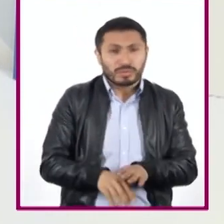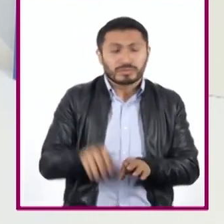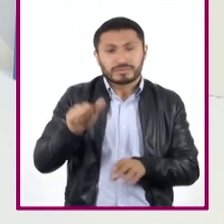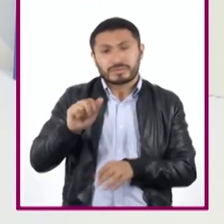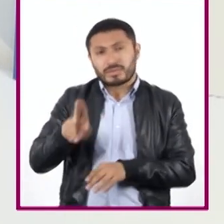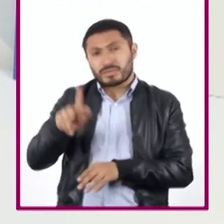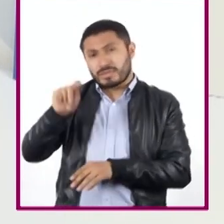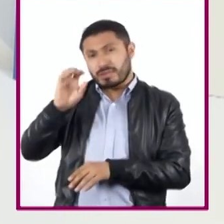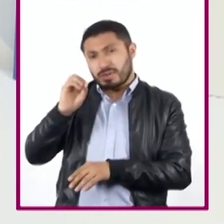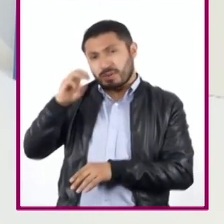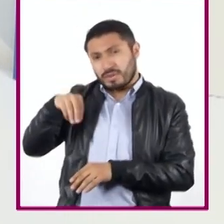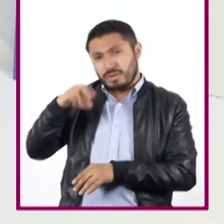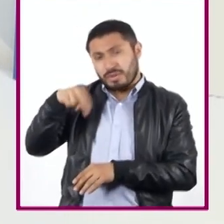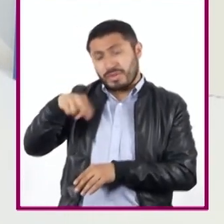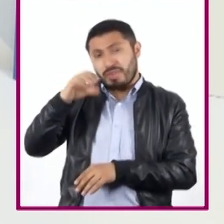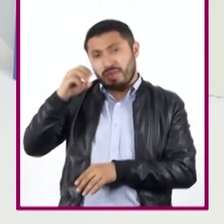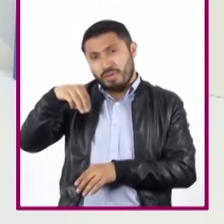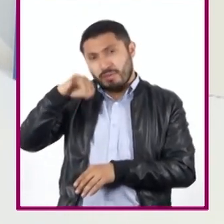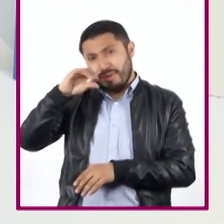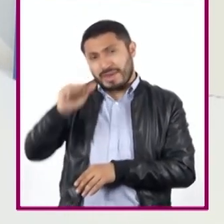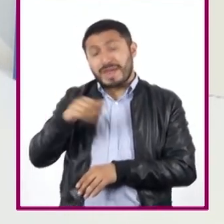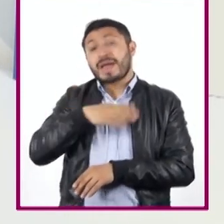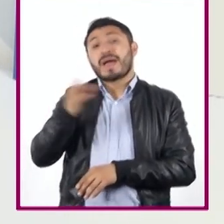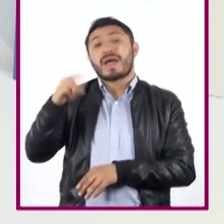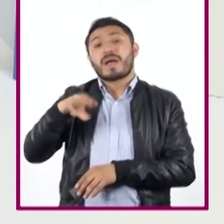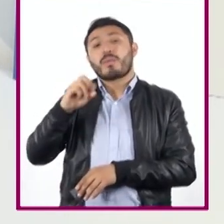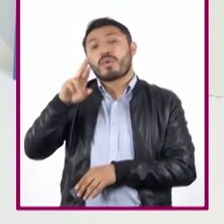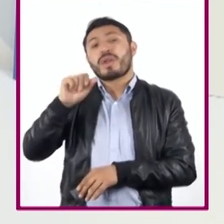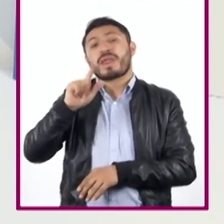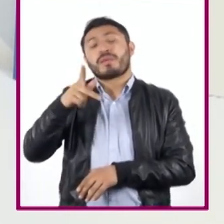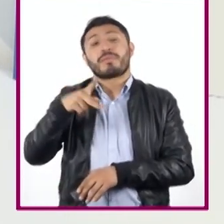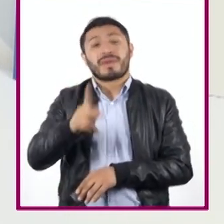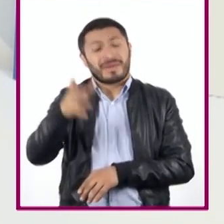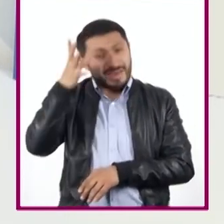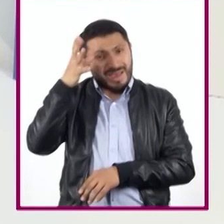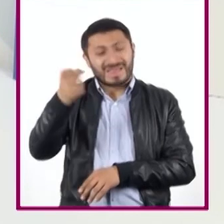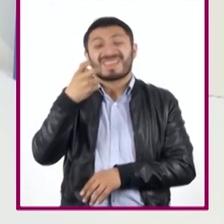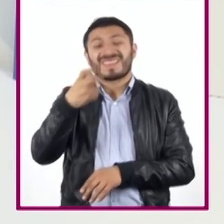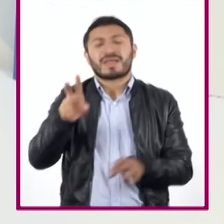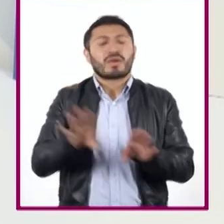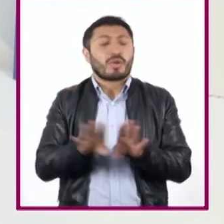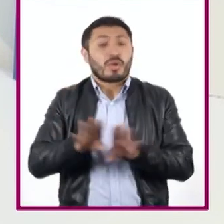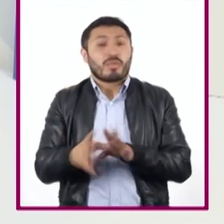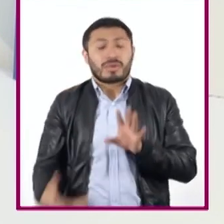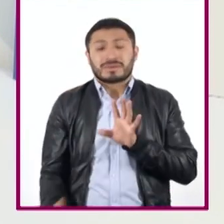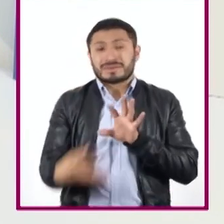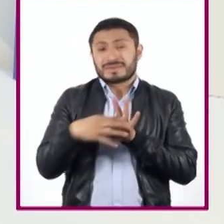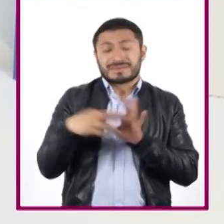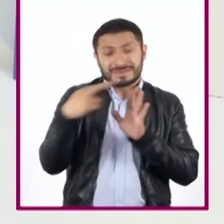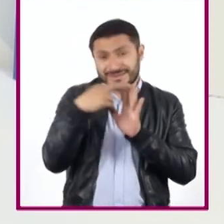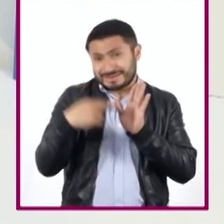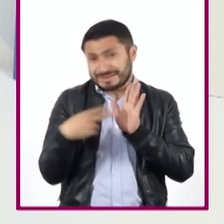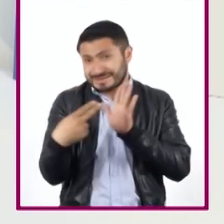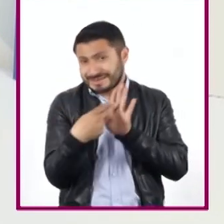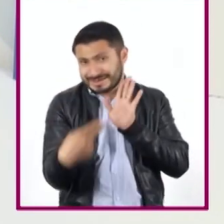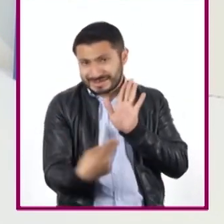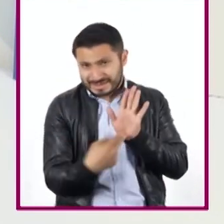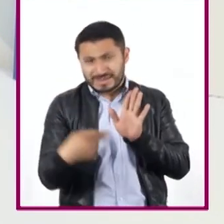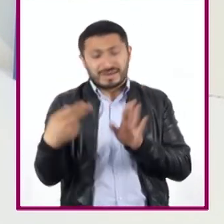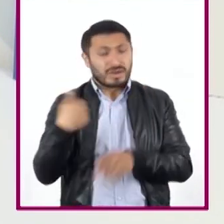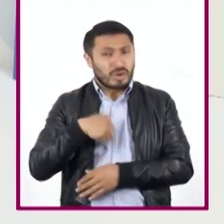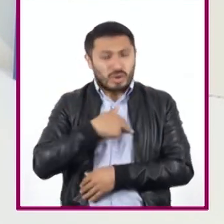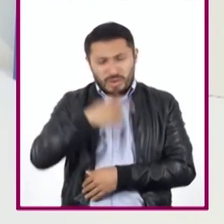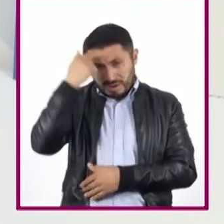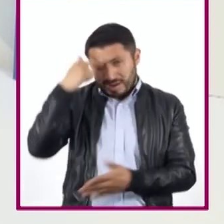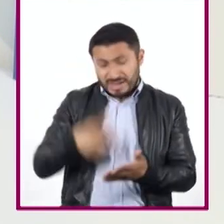autonomía moral. Sin embargo, esta acepción tiene que ver precisamente con las reglas y las normas que consideramos